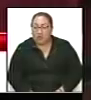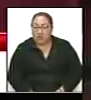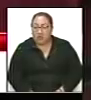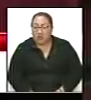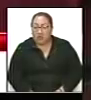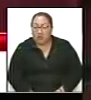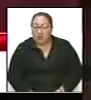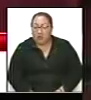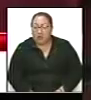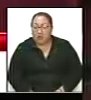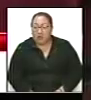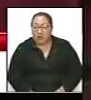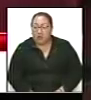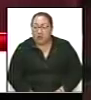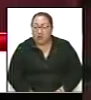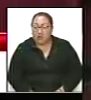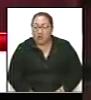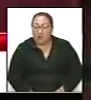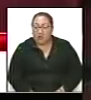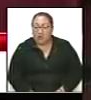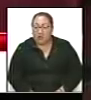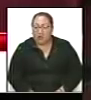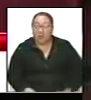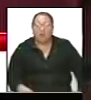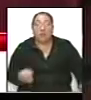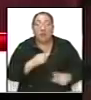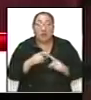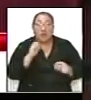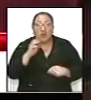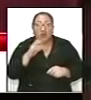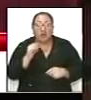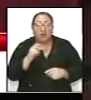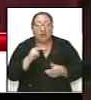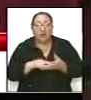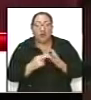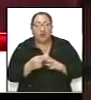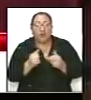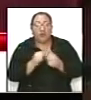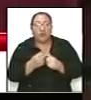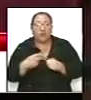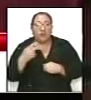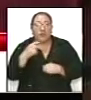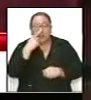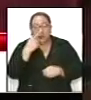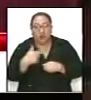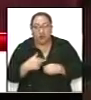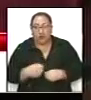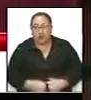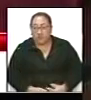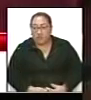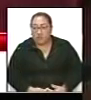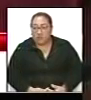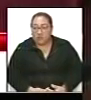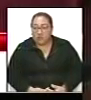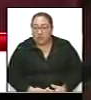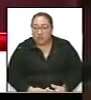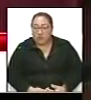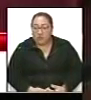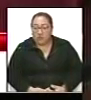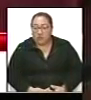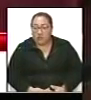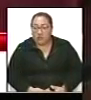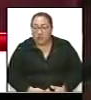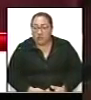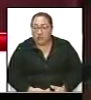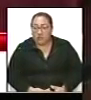dato fáctico, que existió una asignación en incremento de combustible. Después,